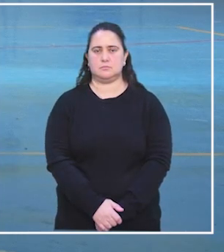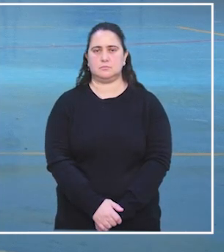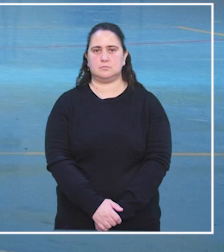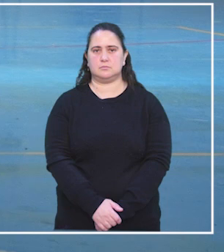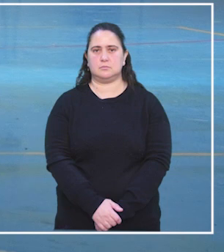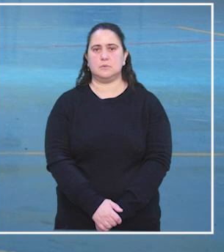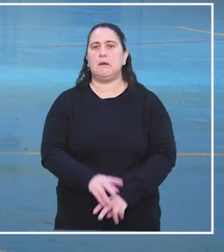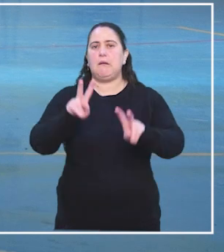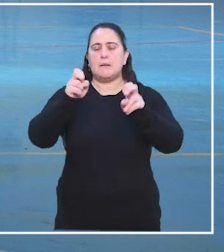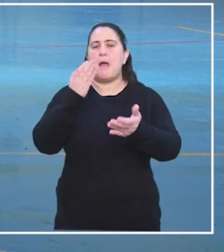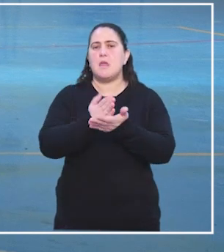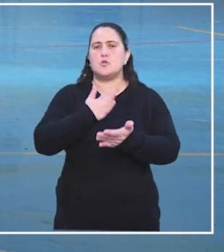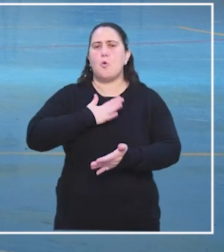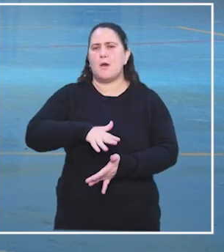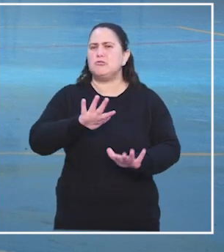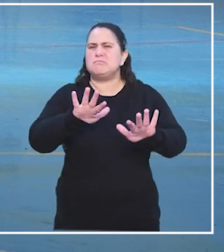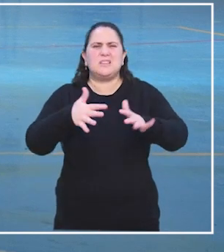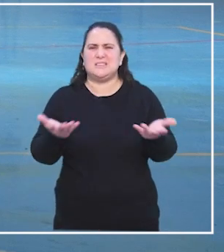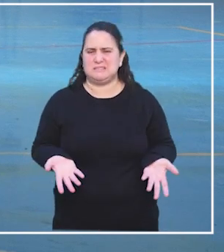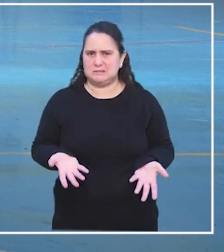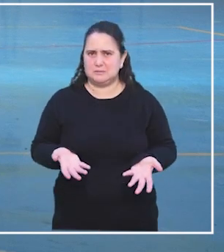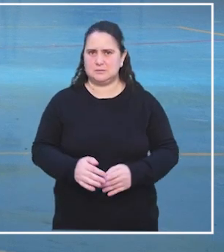¿De qué hablamos cuando hablamos de derechos humanos?